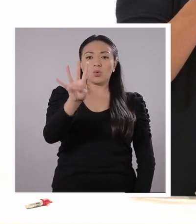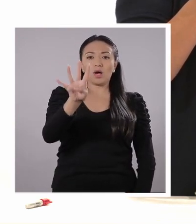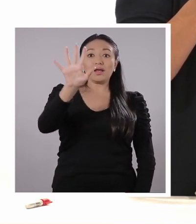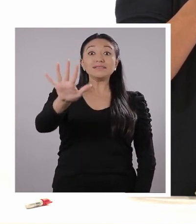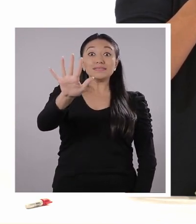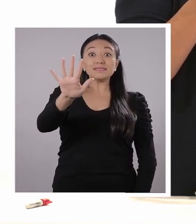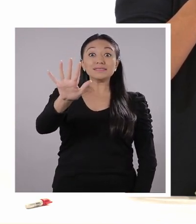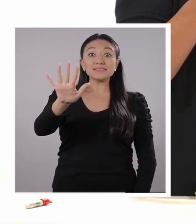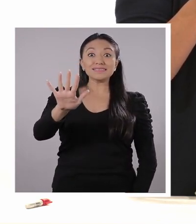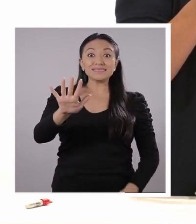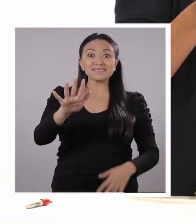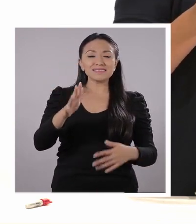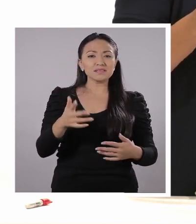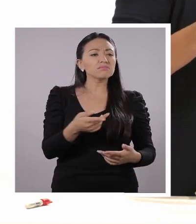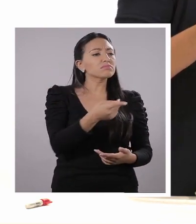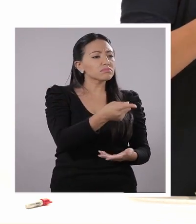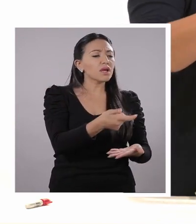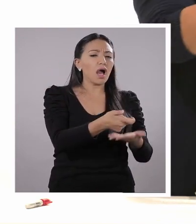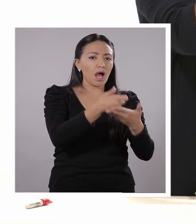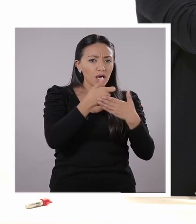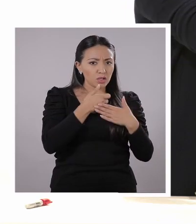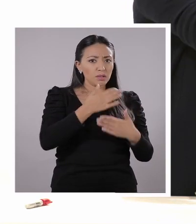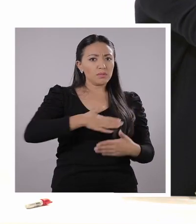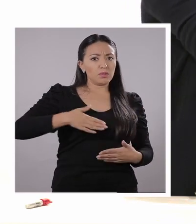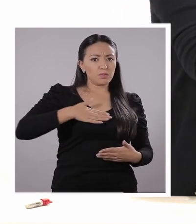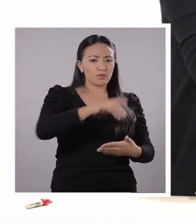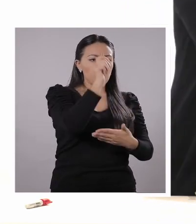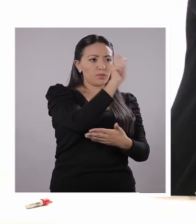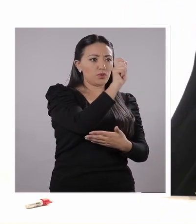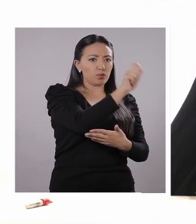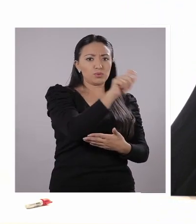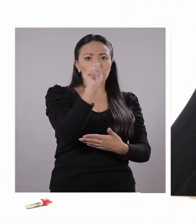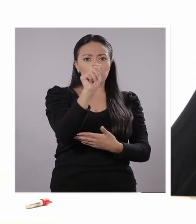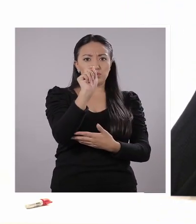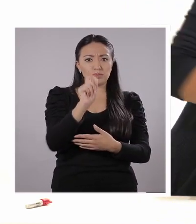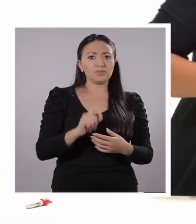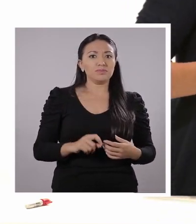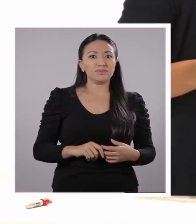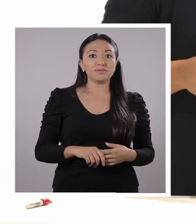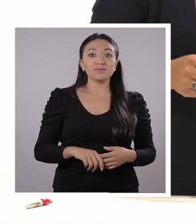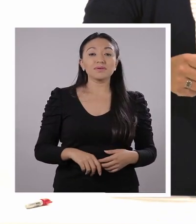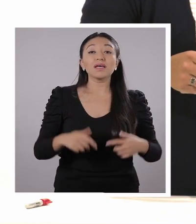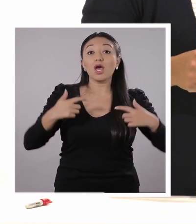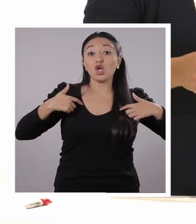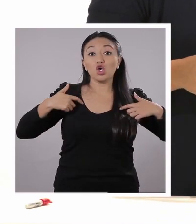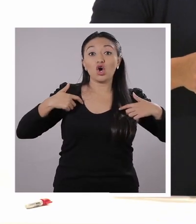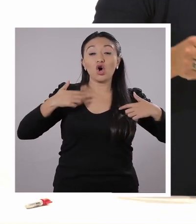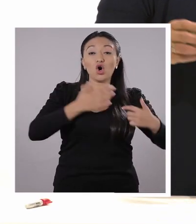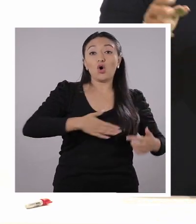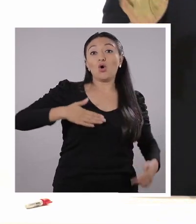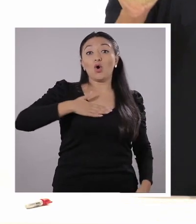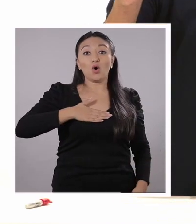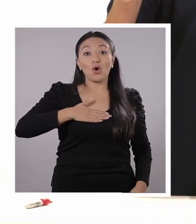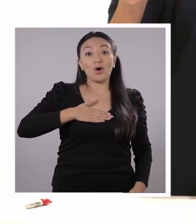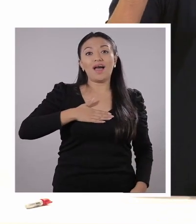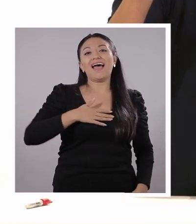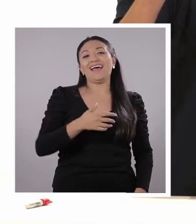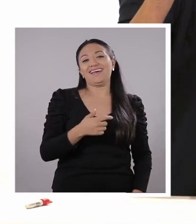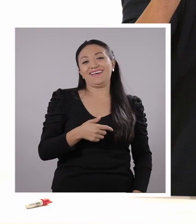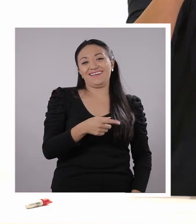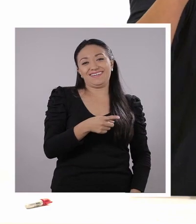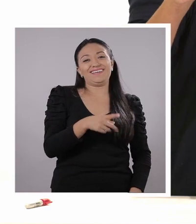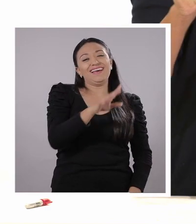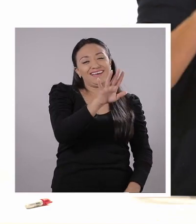1, 2, 3, 4, 5. ¿Me puedes ayudar, por favor, a escribir los puntajes? ¡Claro que sí! ¡Ah! Yo dije, por